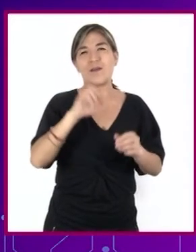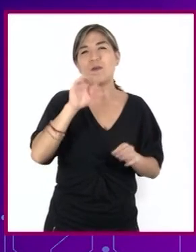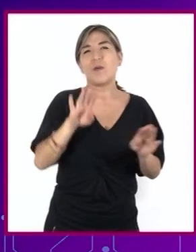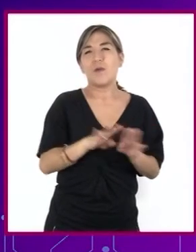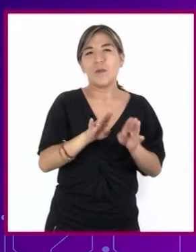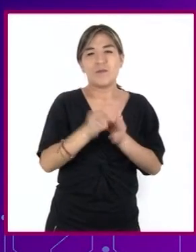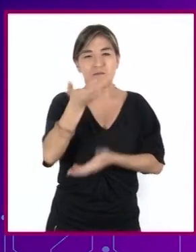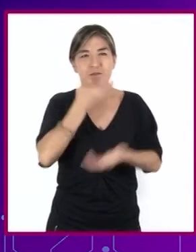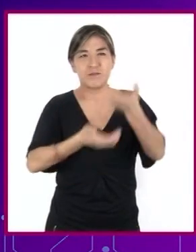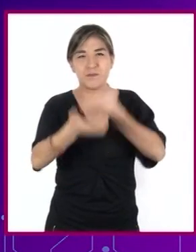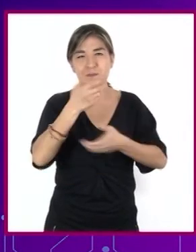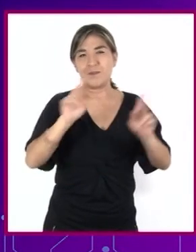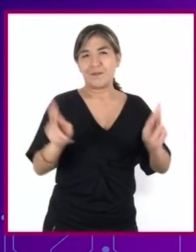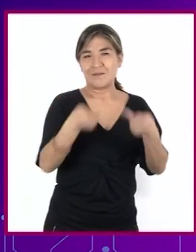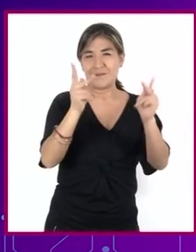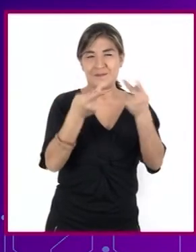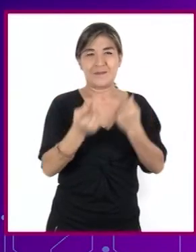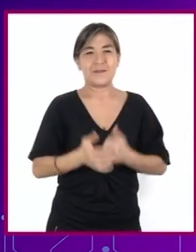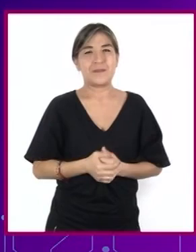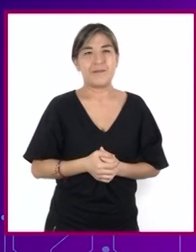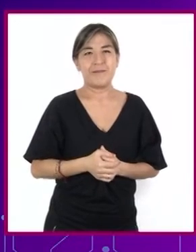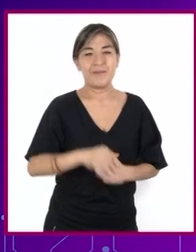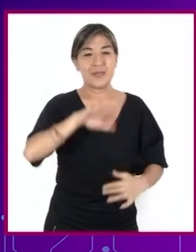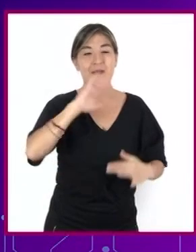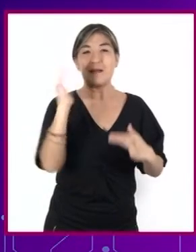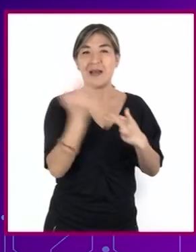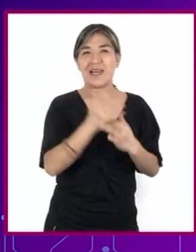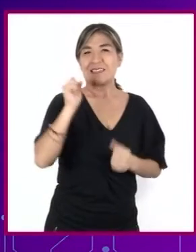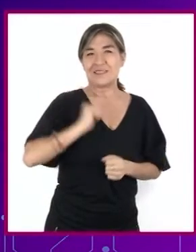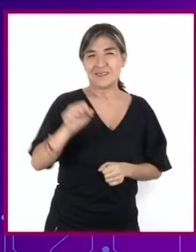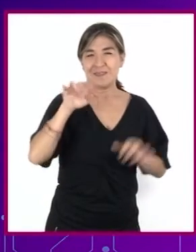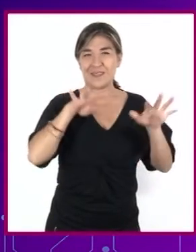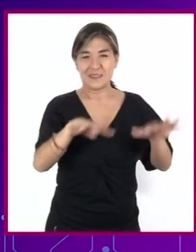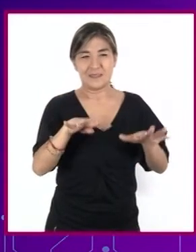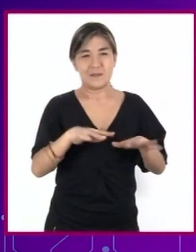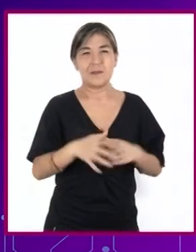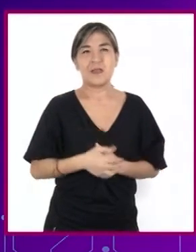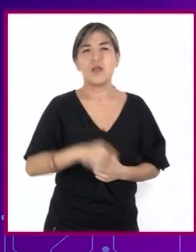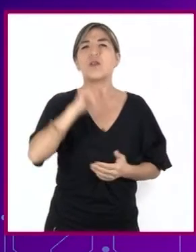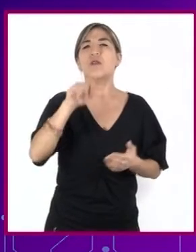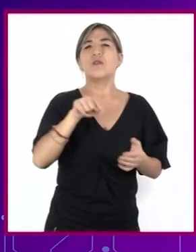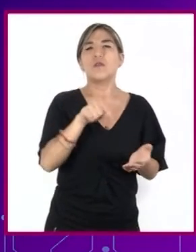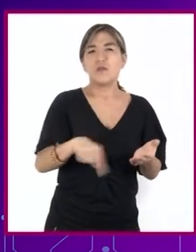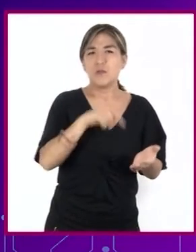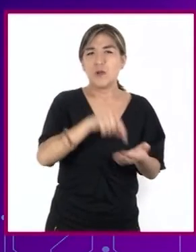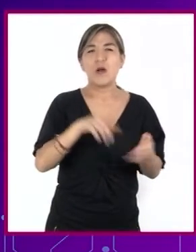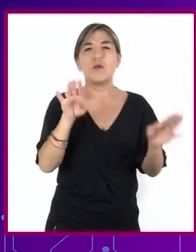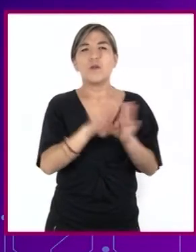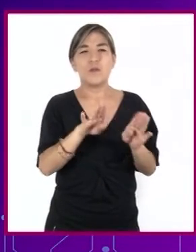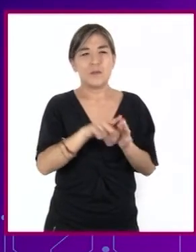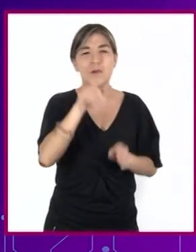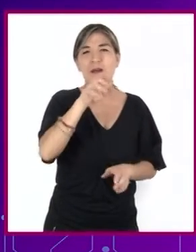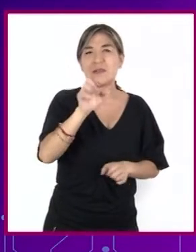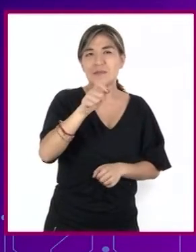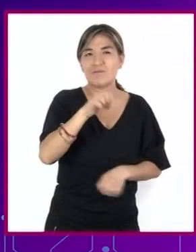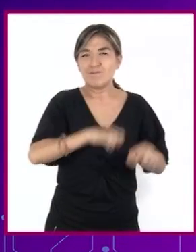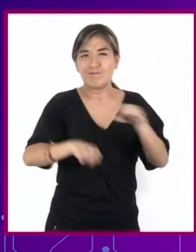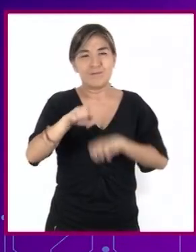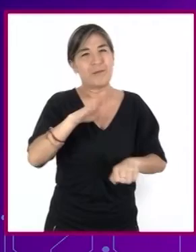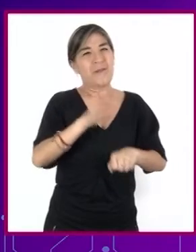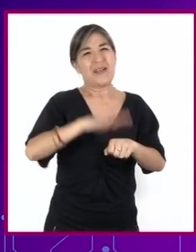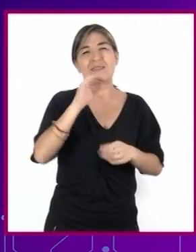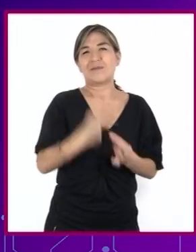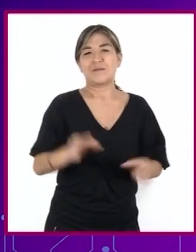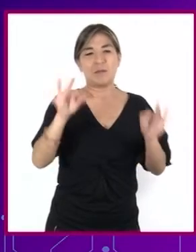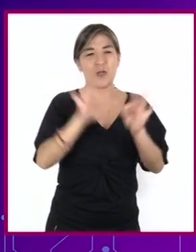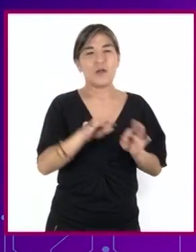monopolio comercial. A mediados del siglo XIX, la compañía era una importante fuente de poder británico.